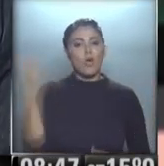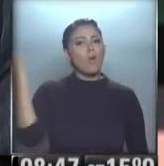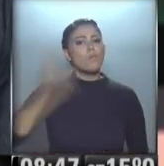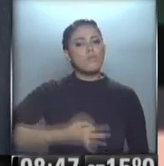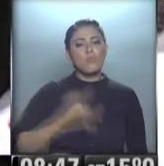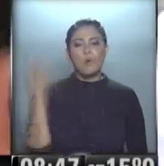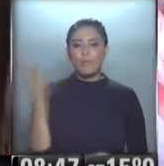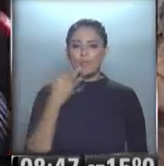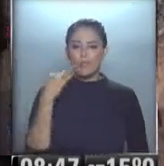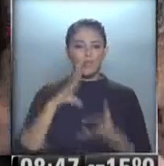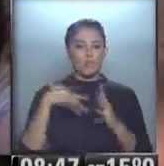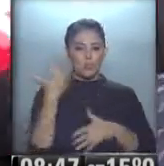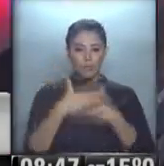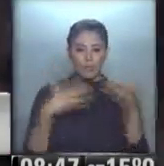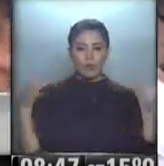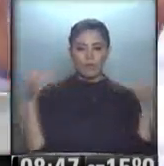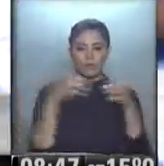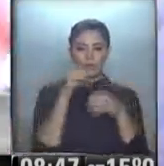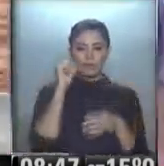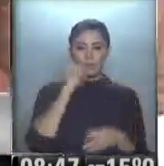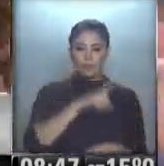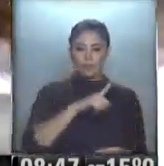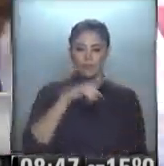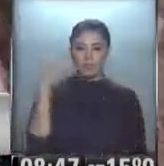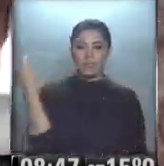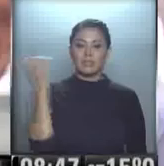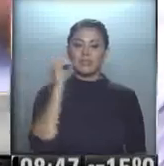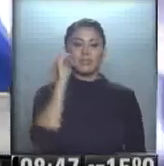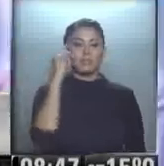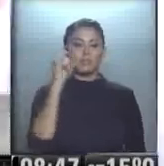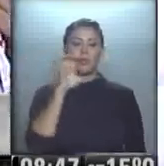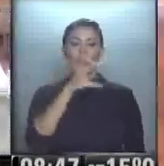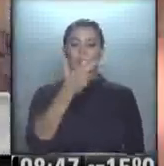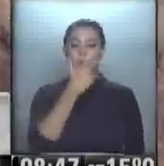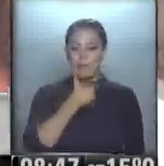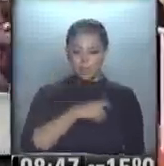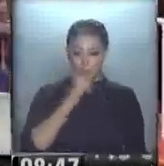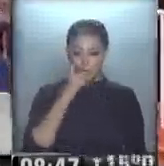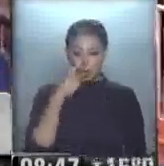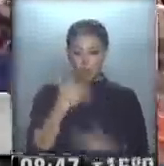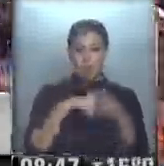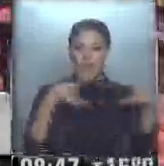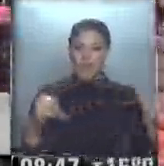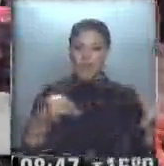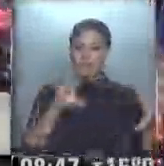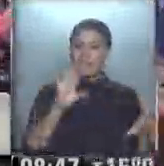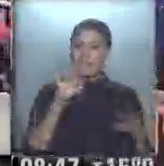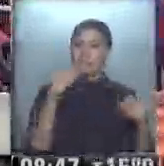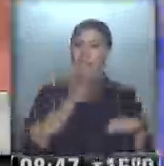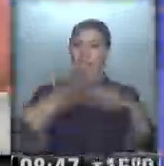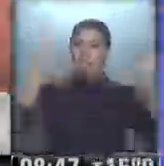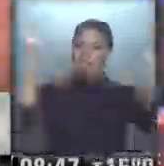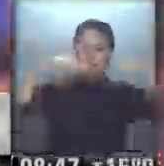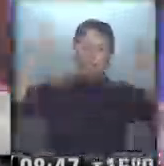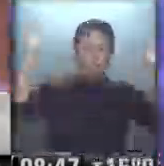buena performance del equipo de Jorge Almirón allí en Mendoza. Un campo de juego muy castigado por las fuertes